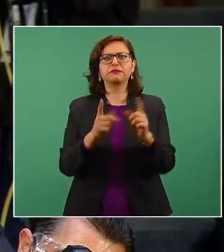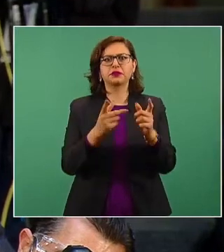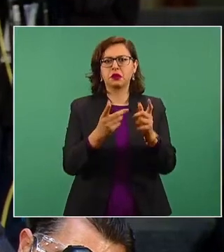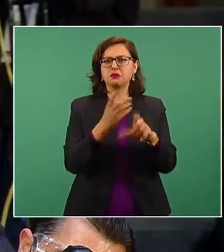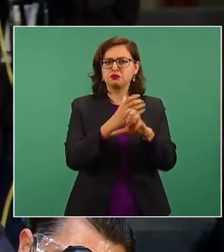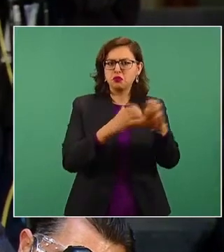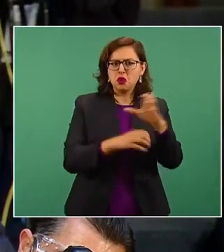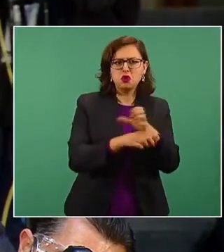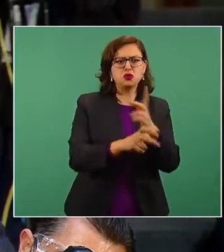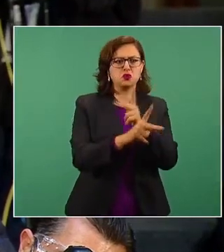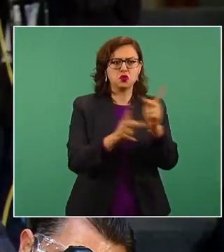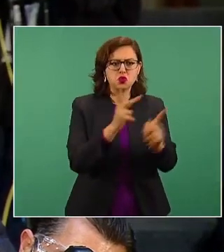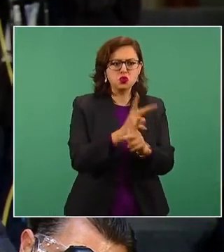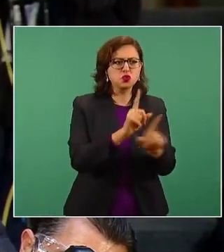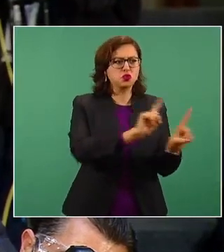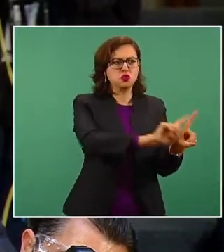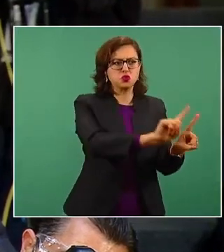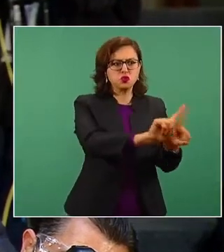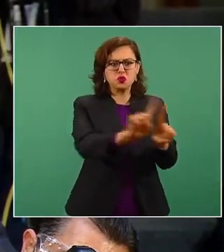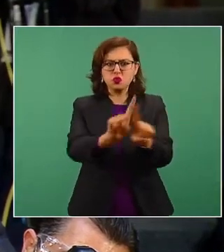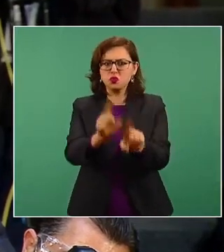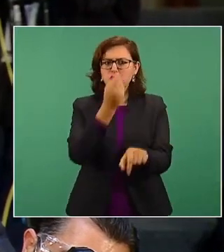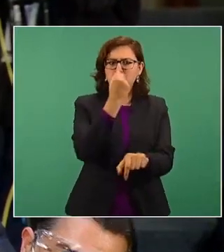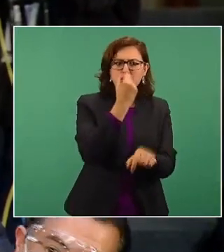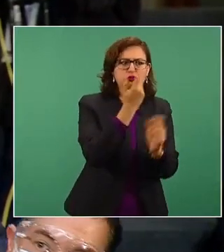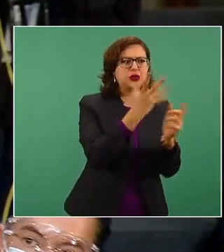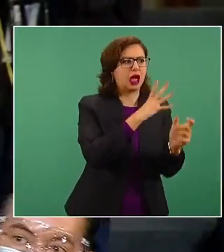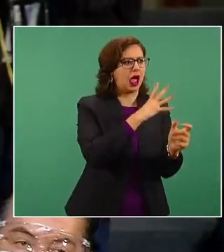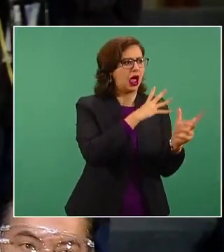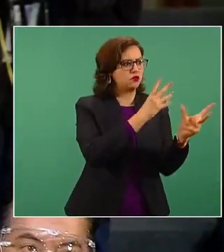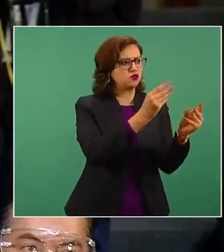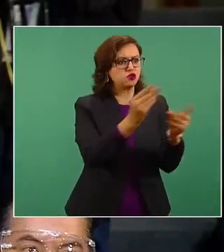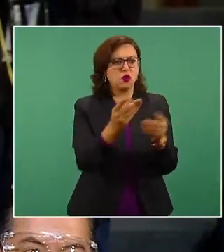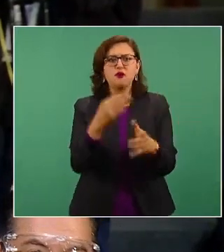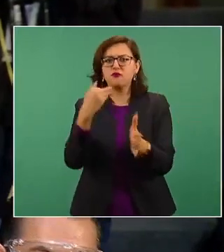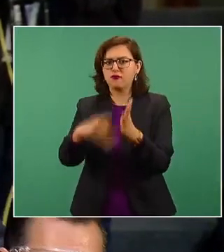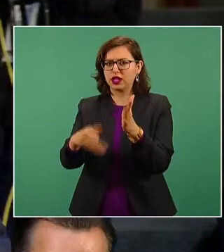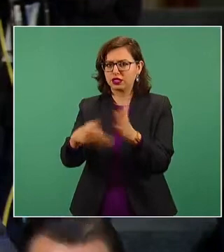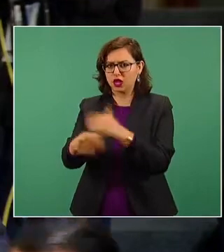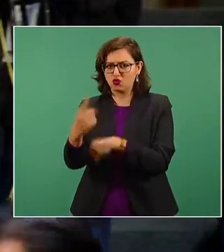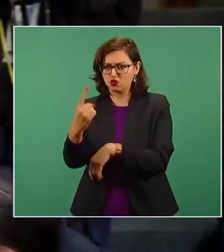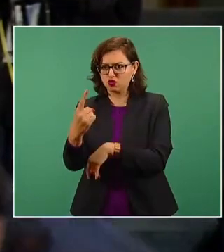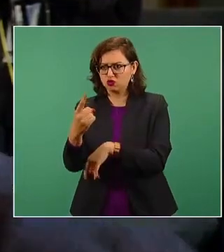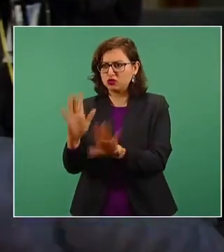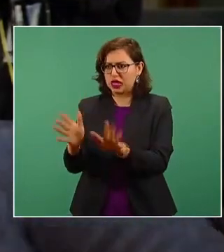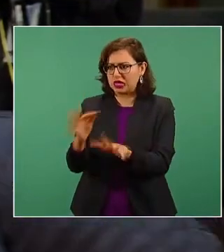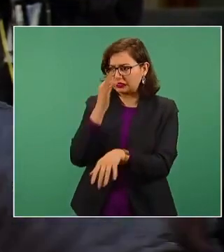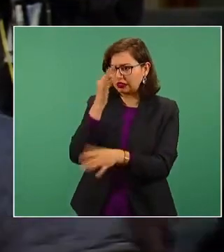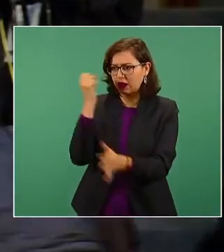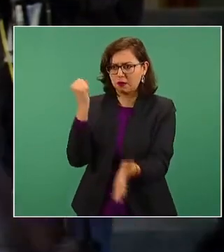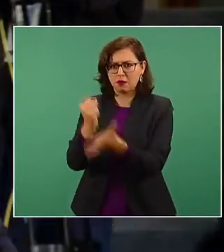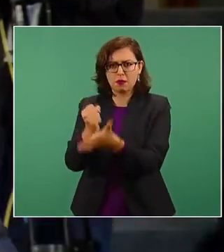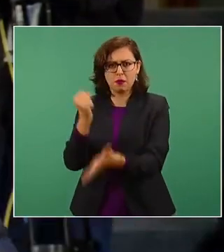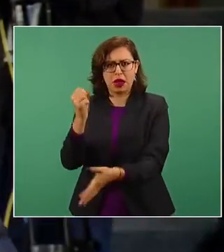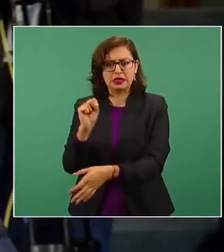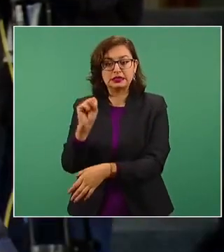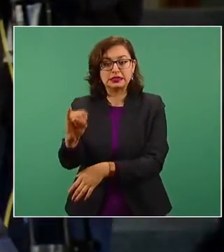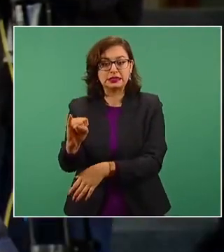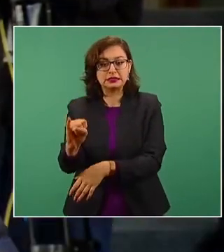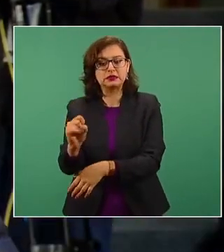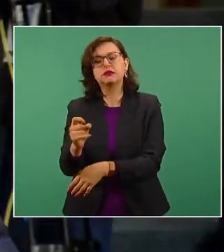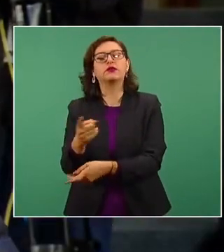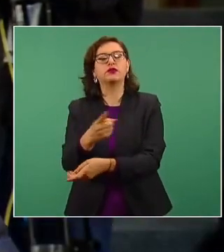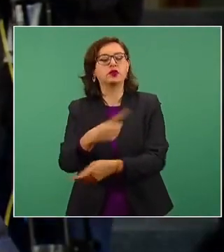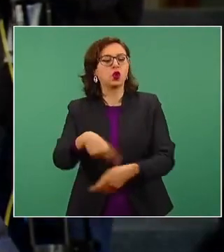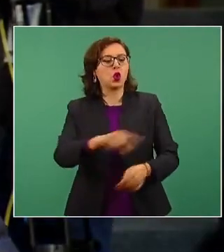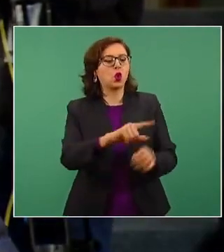optimismo. Sí, presidente, sí, porque el Senado envía su minuta